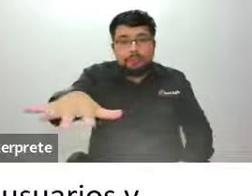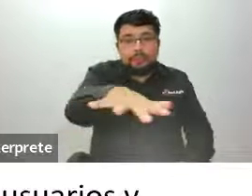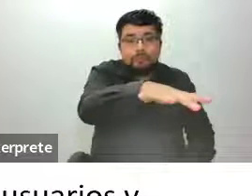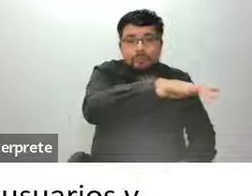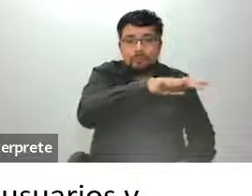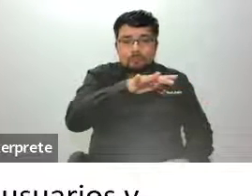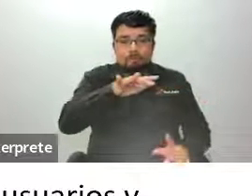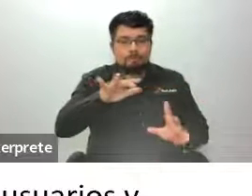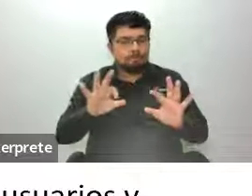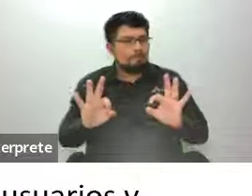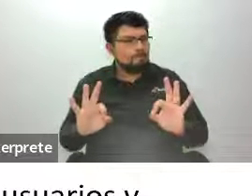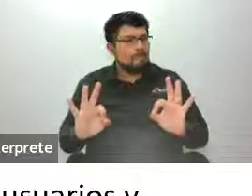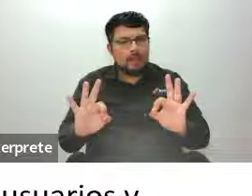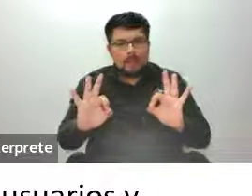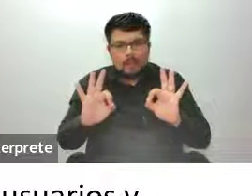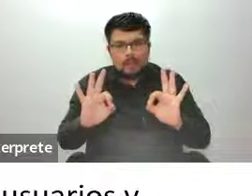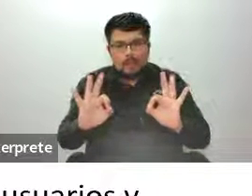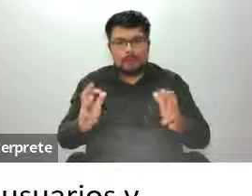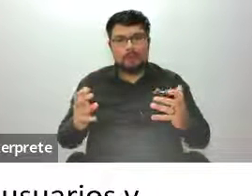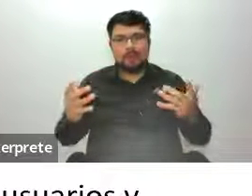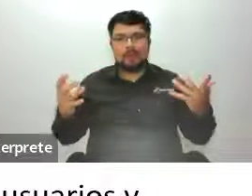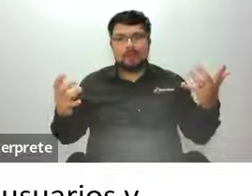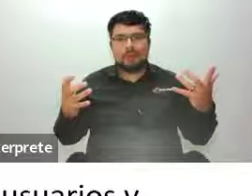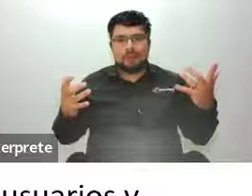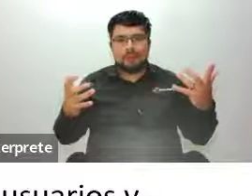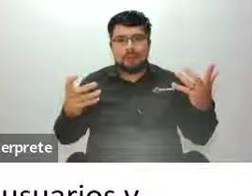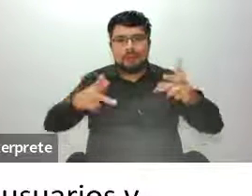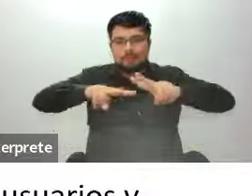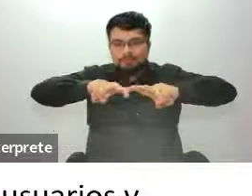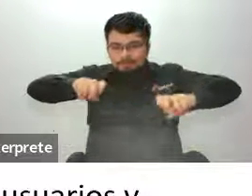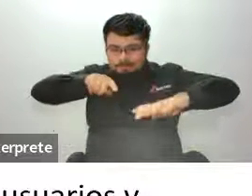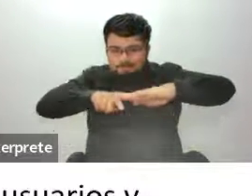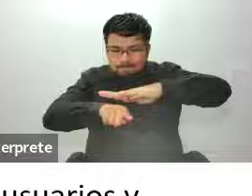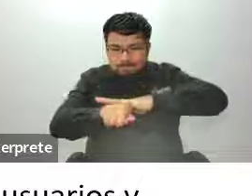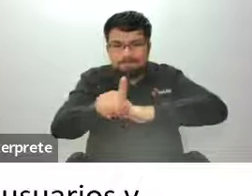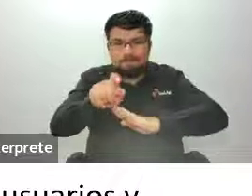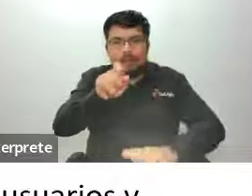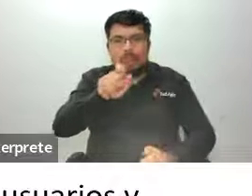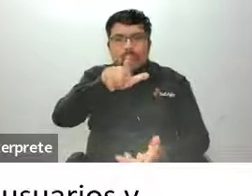lengua, en un espacio rico en este contexto.